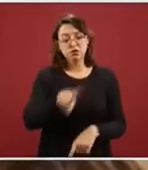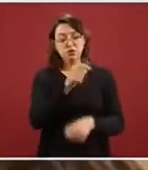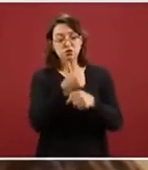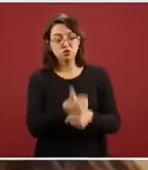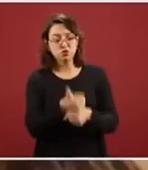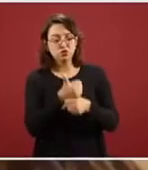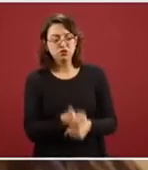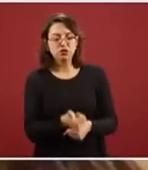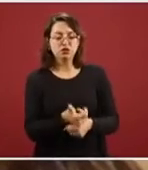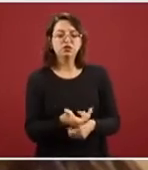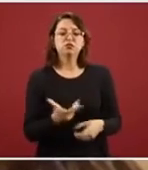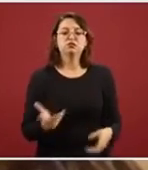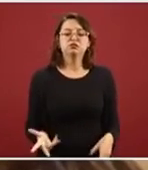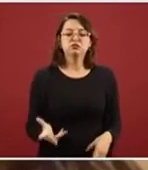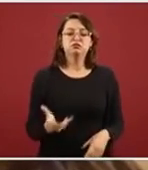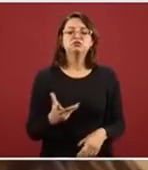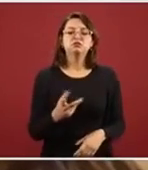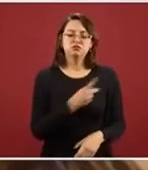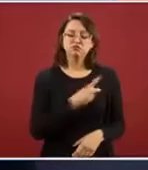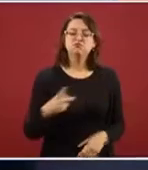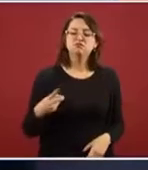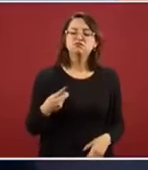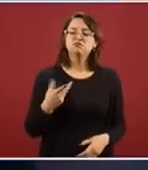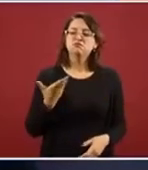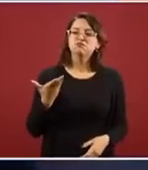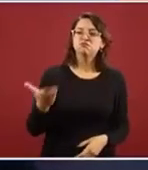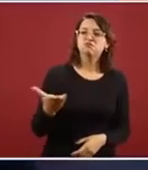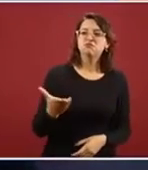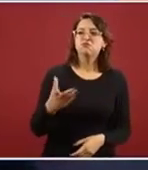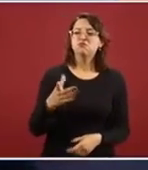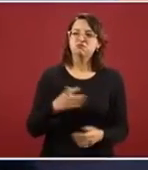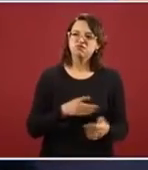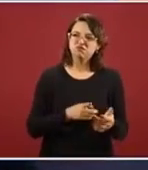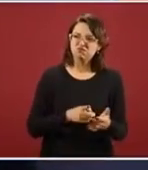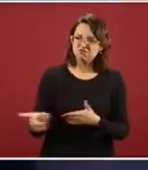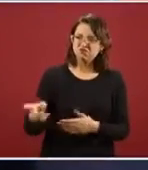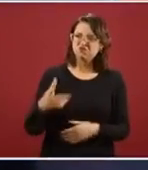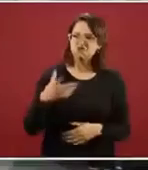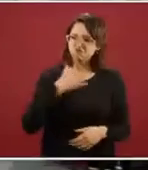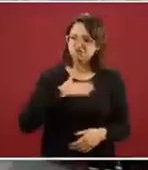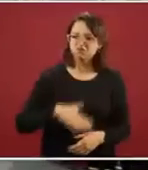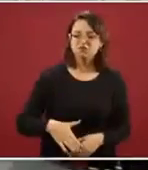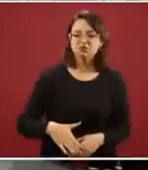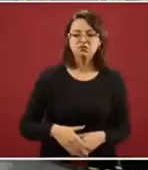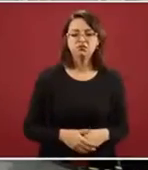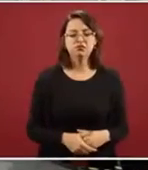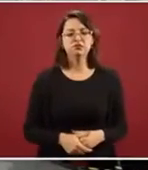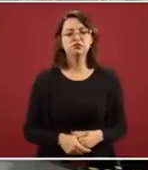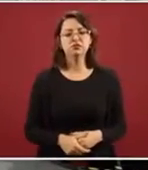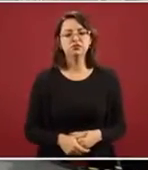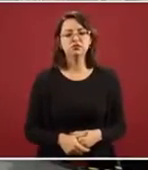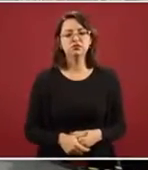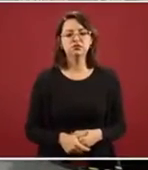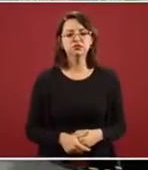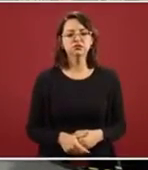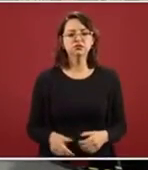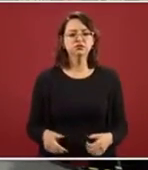tienen derecho a pedir justicia. Y ya no hay protección para